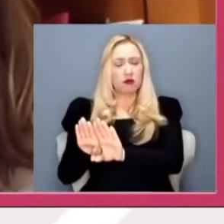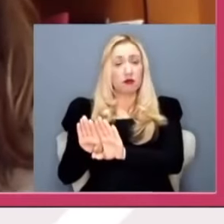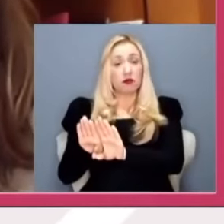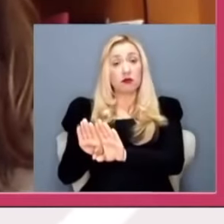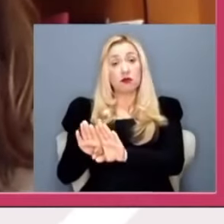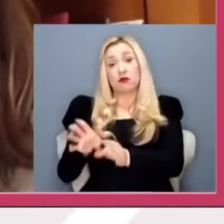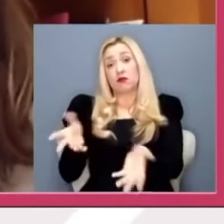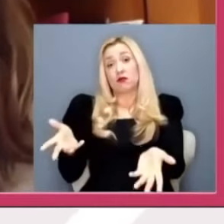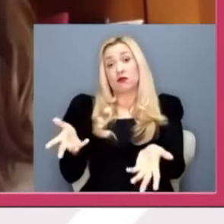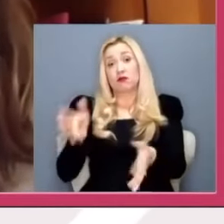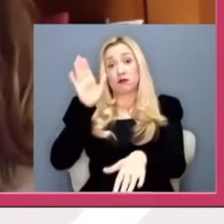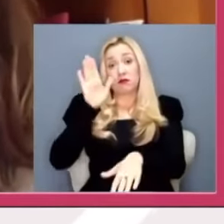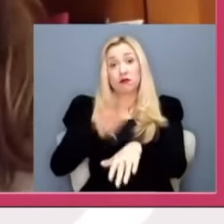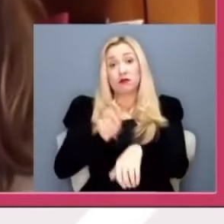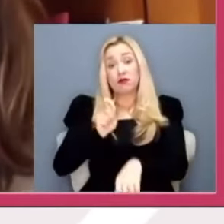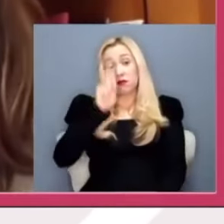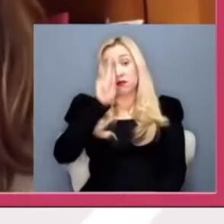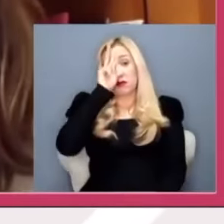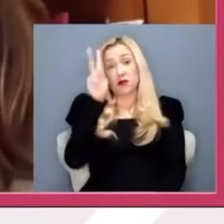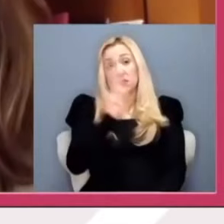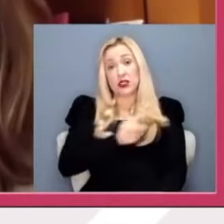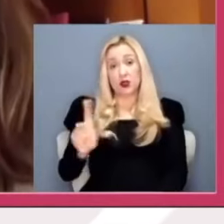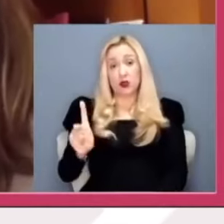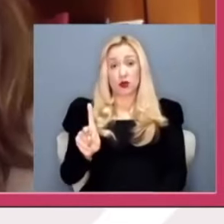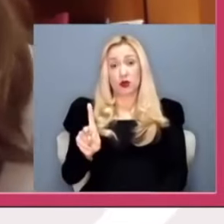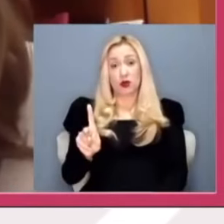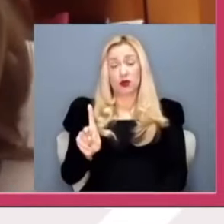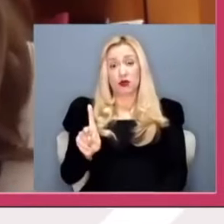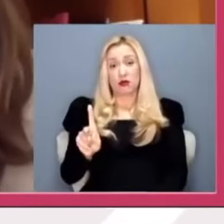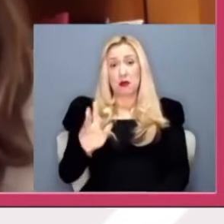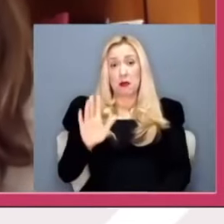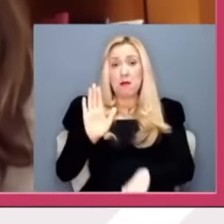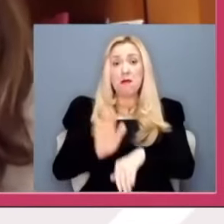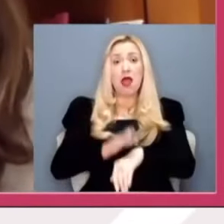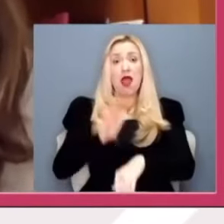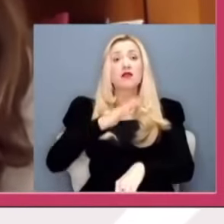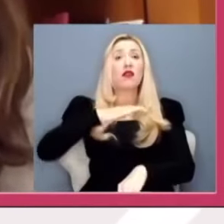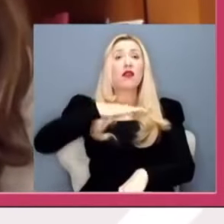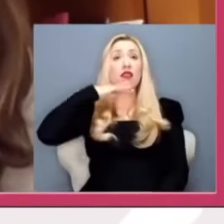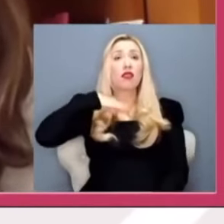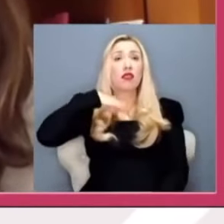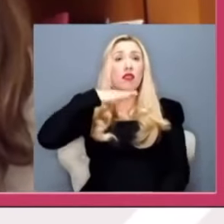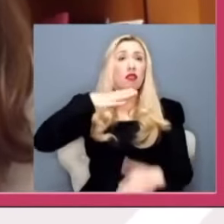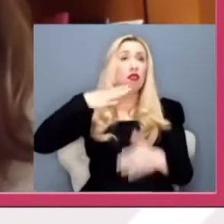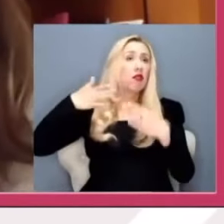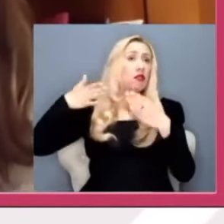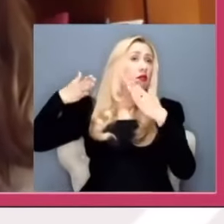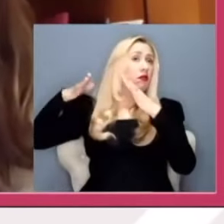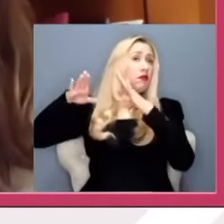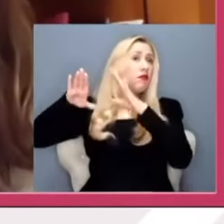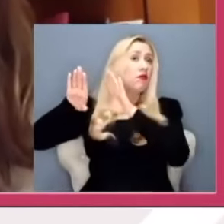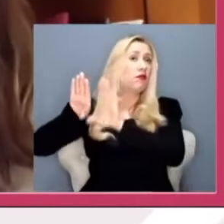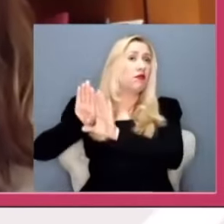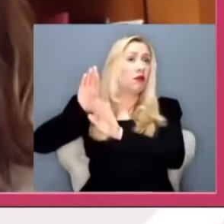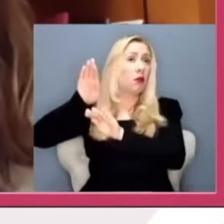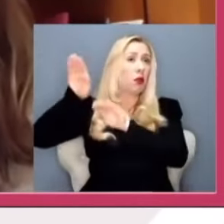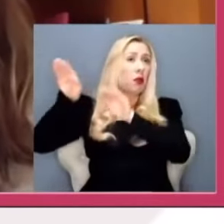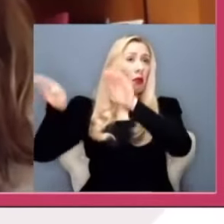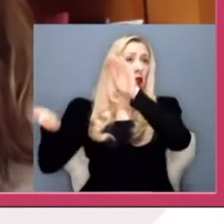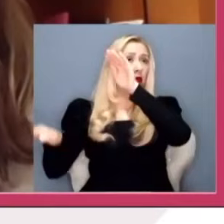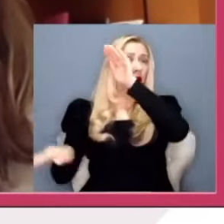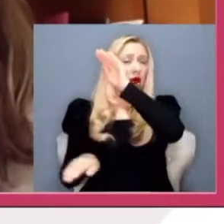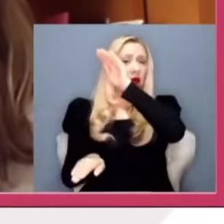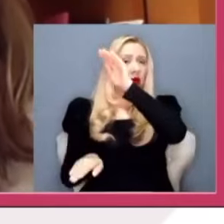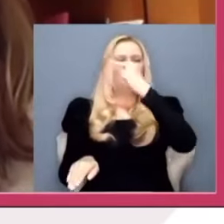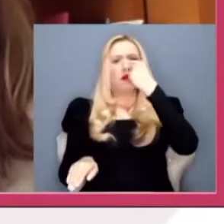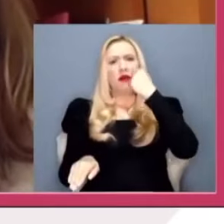pues han sido fuertes, han abierto o han reforzado las brechas de desigualdad. Y esto lo hemos visibilizado a